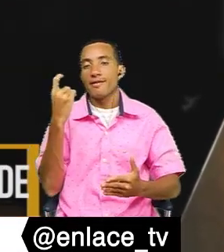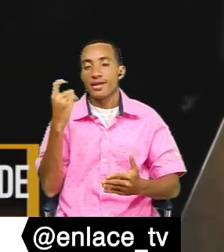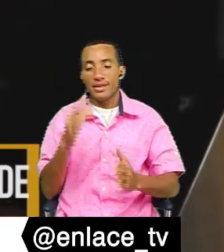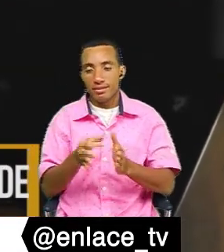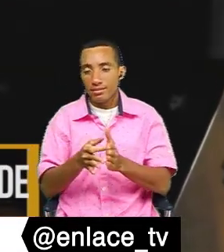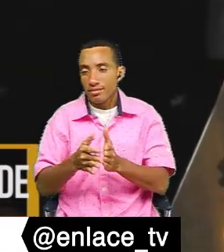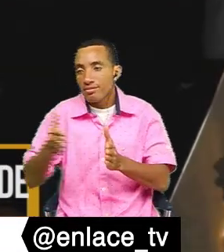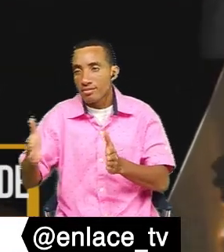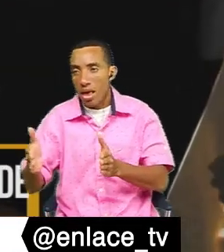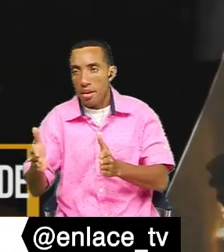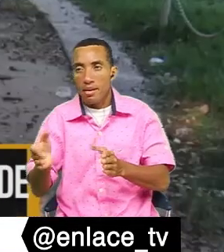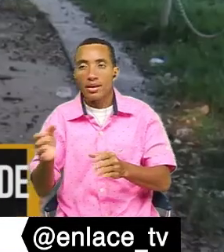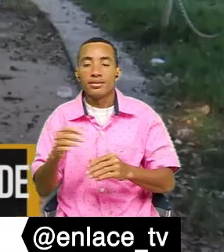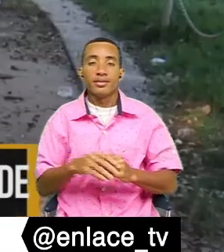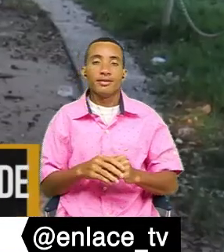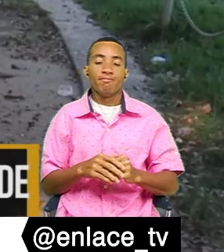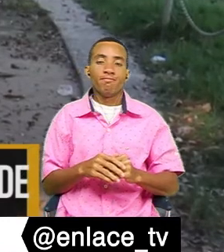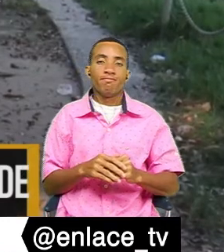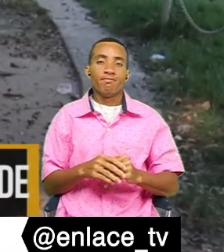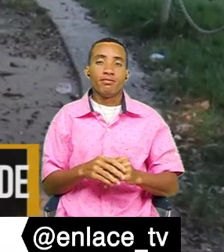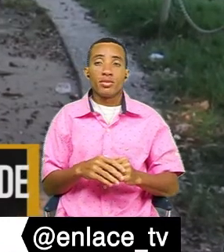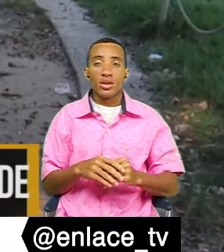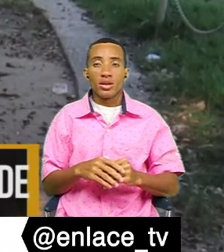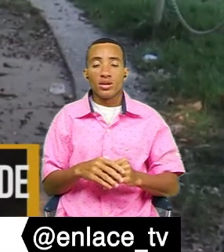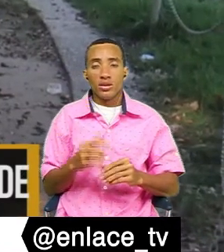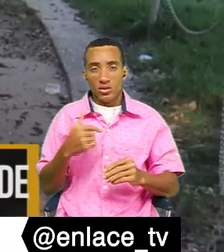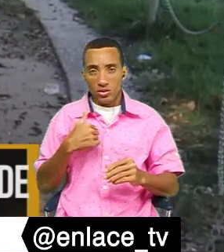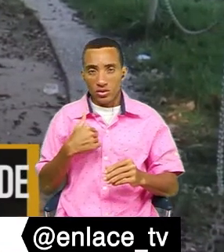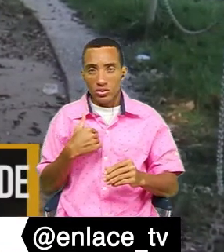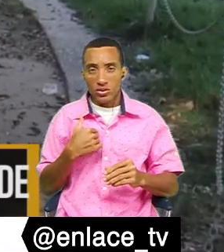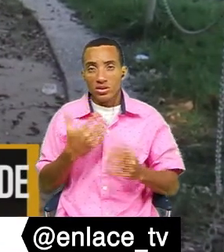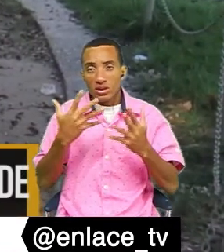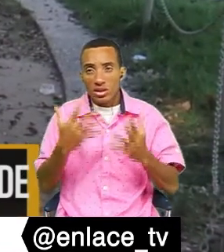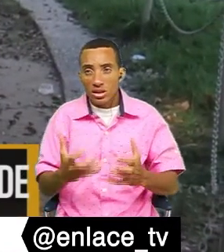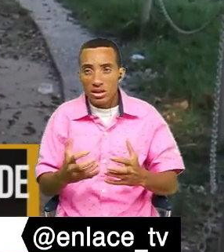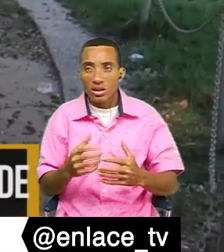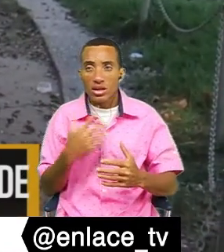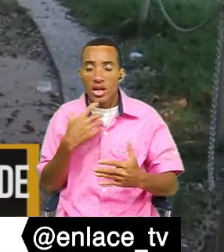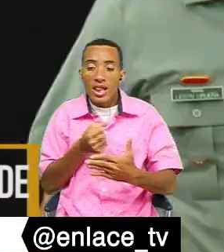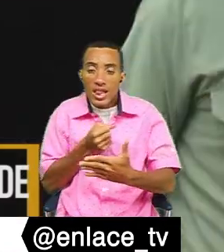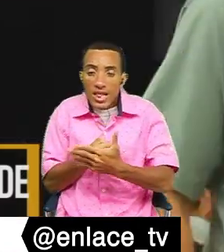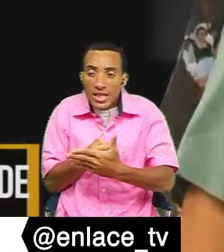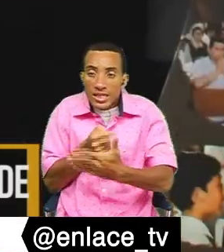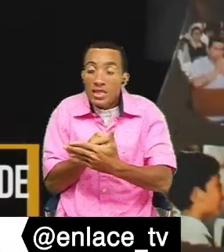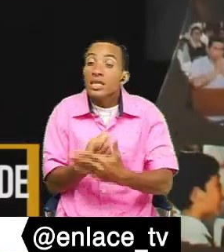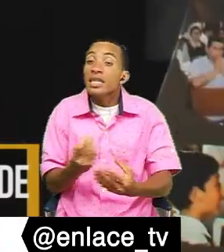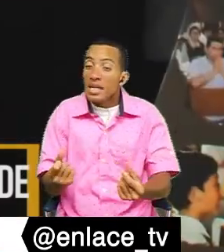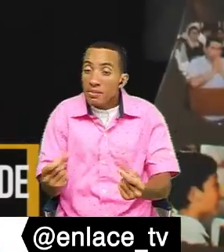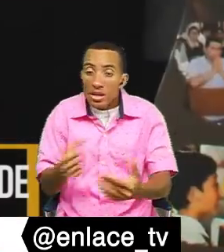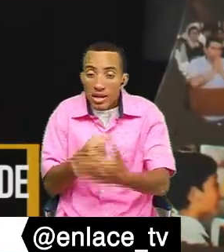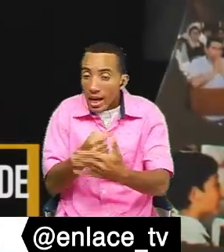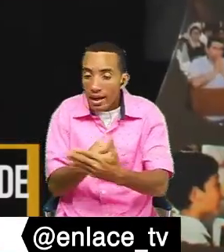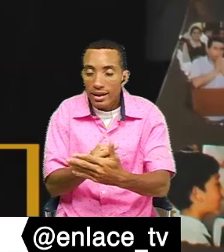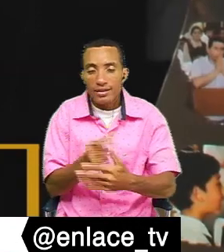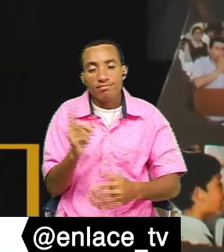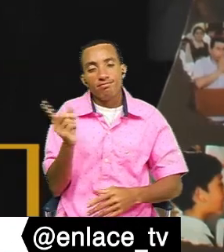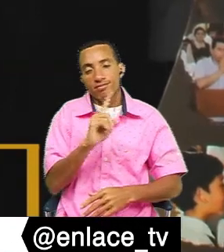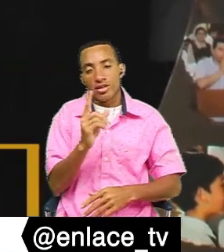esperamos. No hemos querido tampoco andar a que entreguen las cosas a la carrera. Nosotros en esto